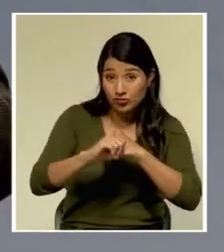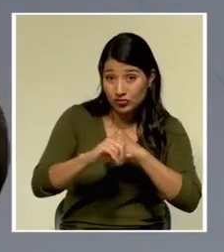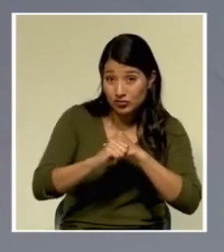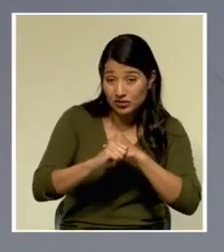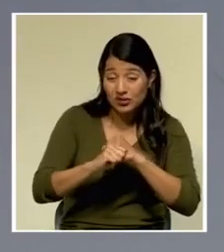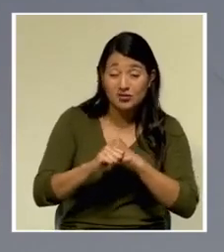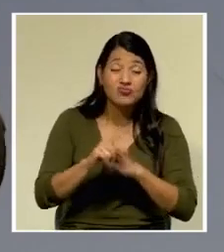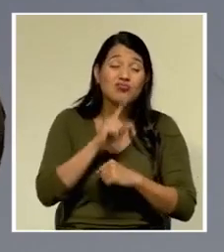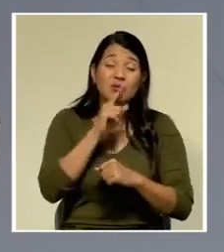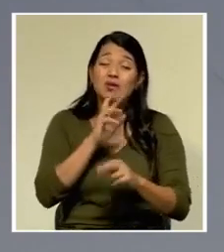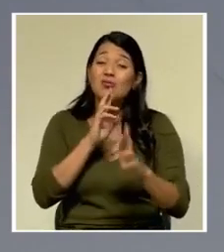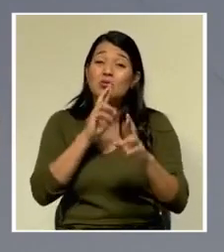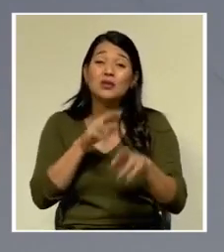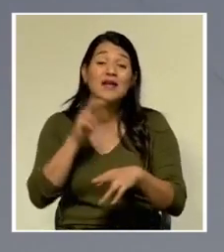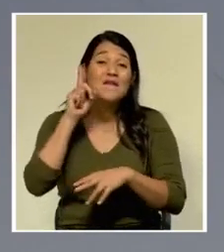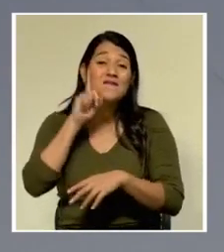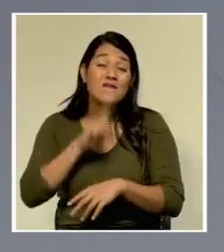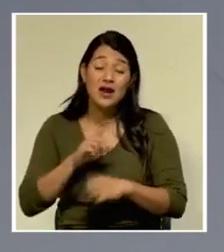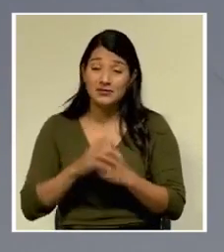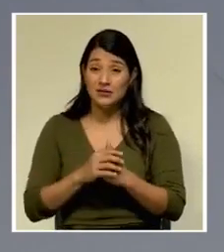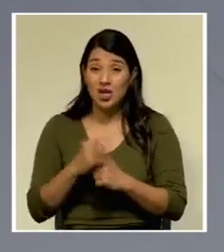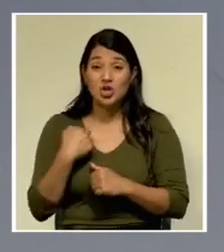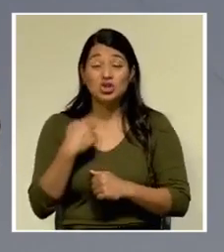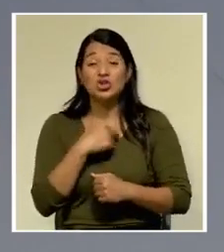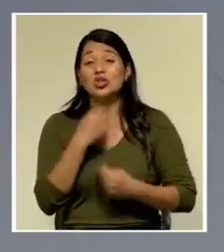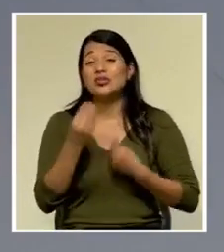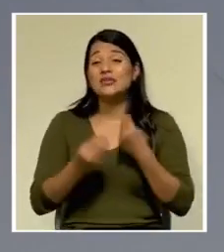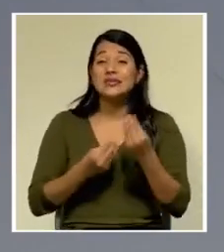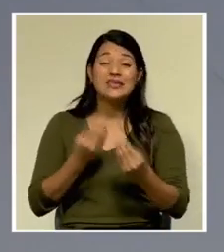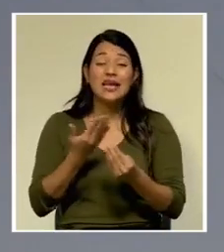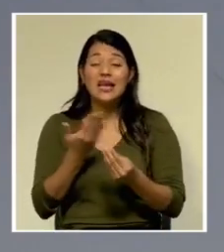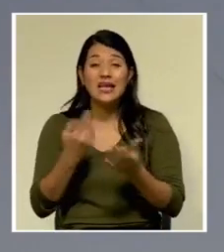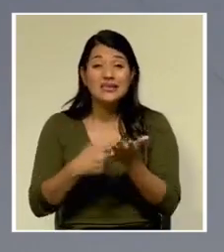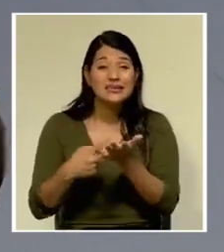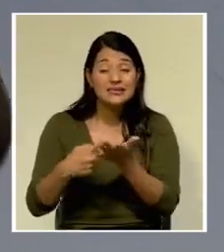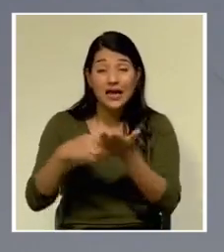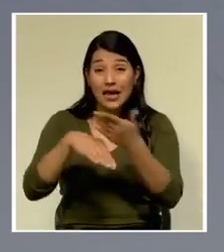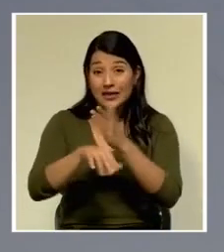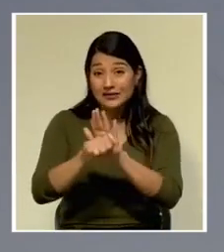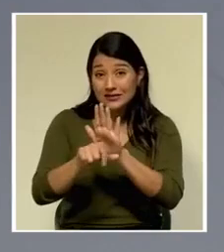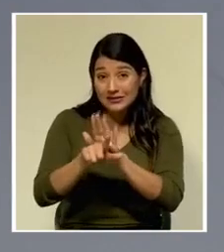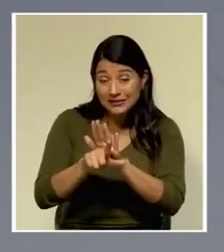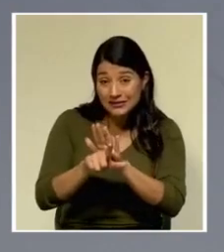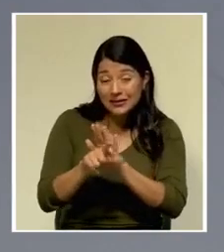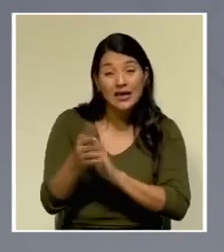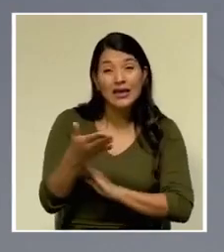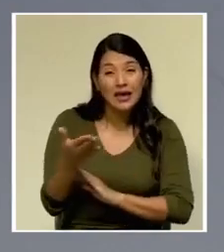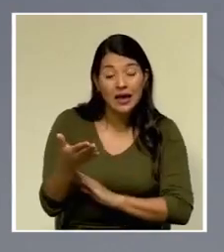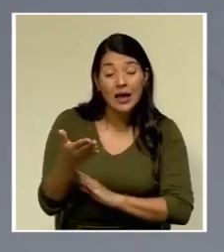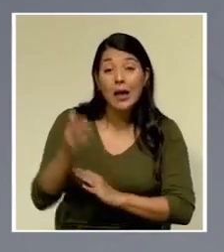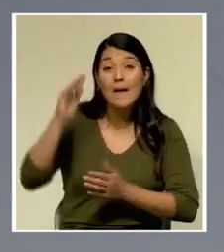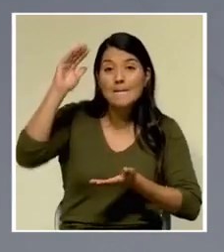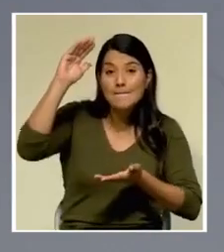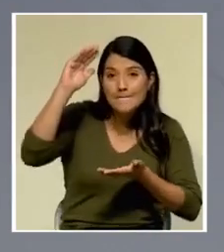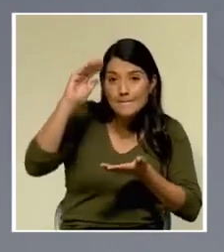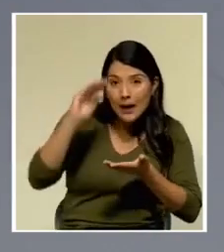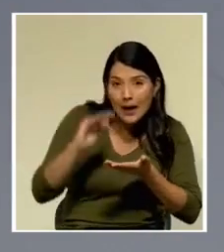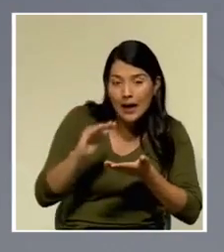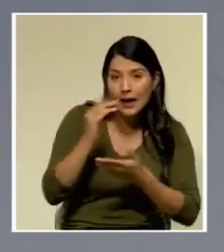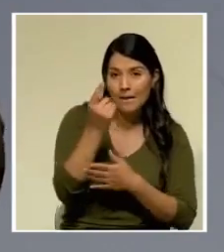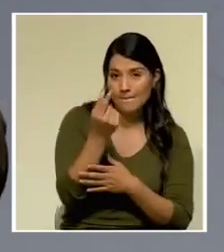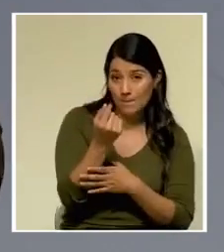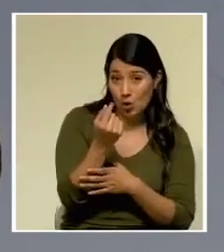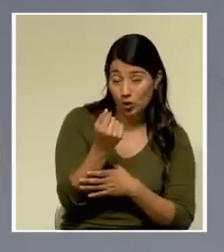falsa y reduccionista. Lo único que hemos hecho y discutido y aprobado en la Asamblea Legislativa es bajar el monto